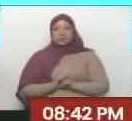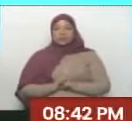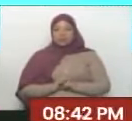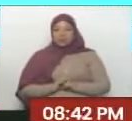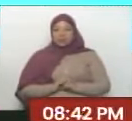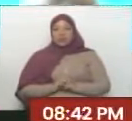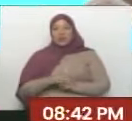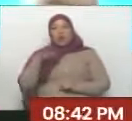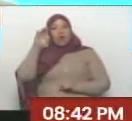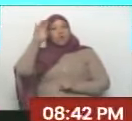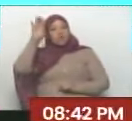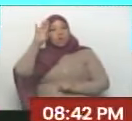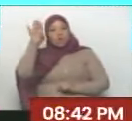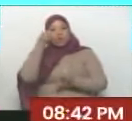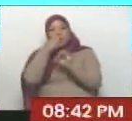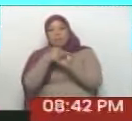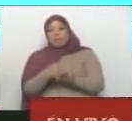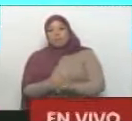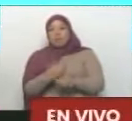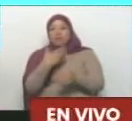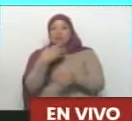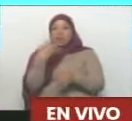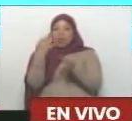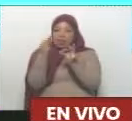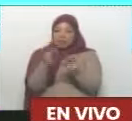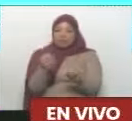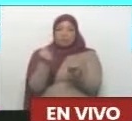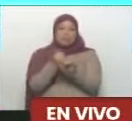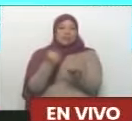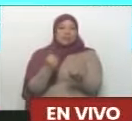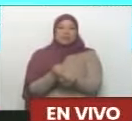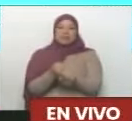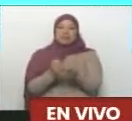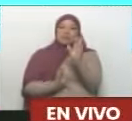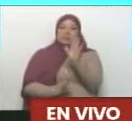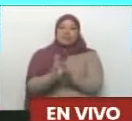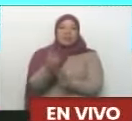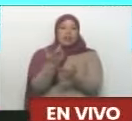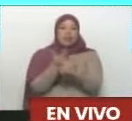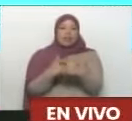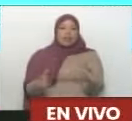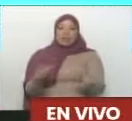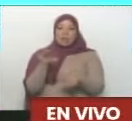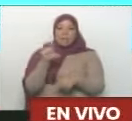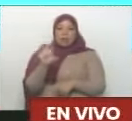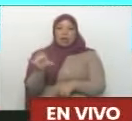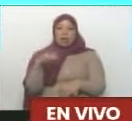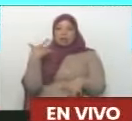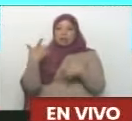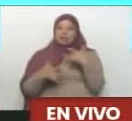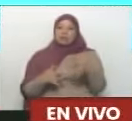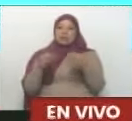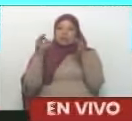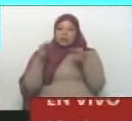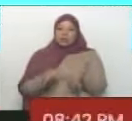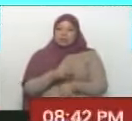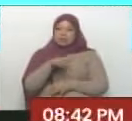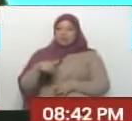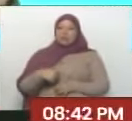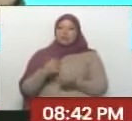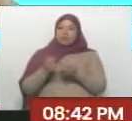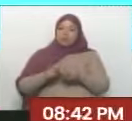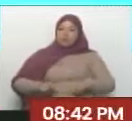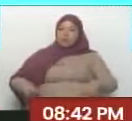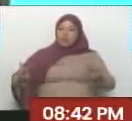que vaya a pasar de ahora en adelante sea una cuestión que de soberanía patria y que definitivamente nuestros